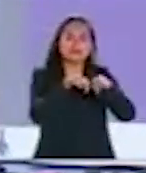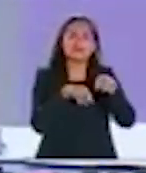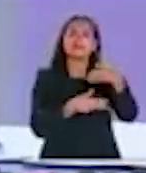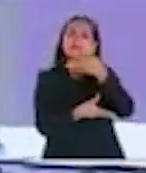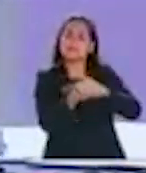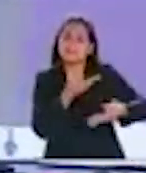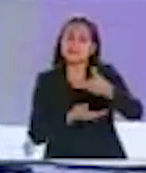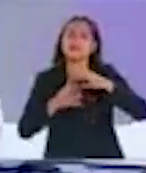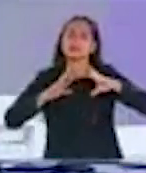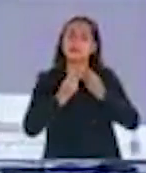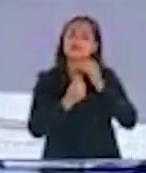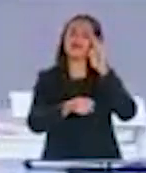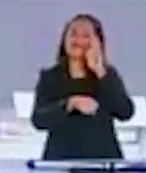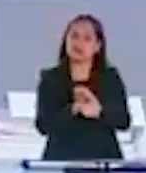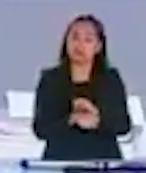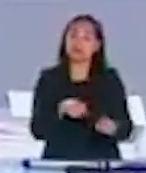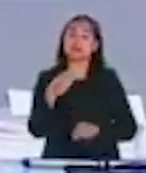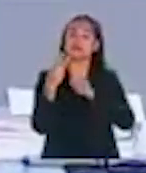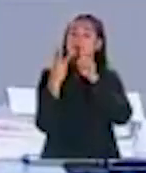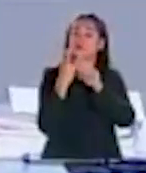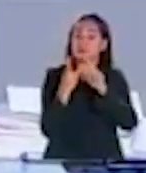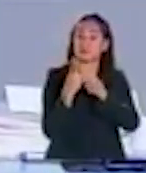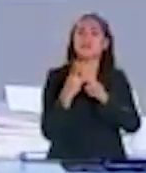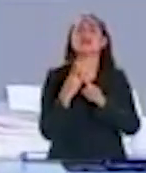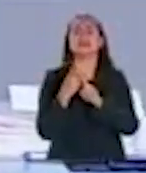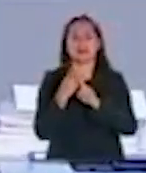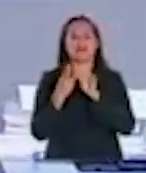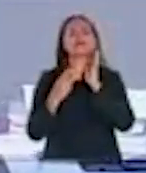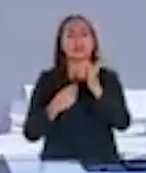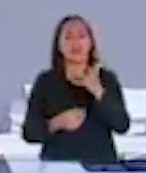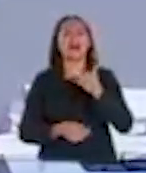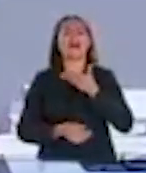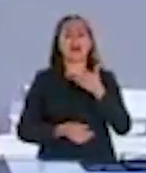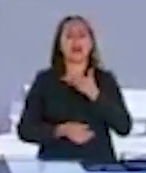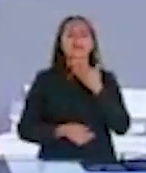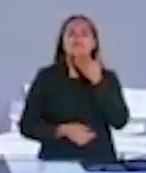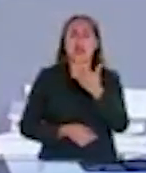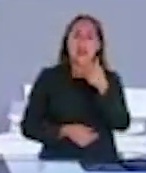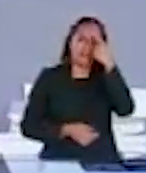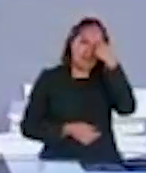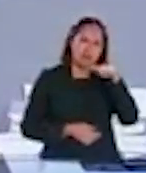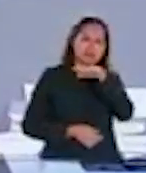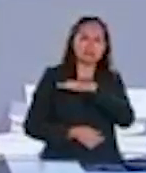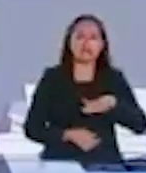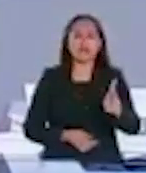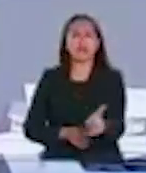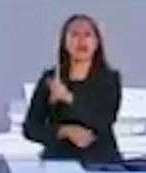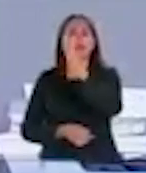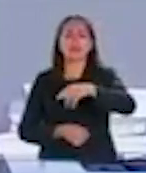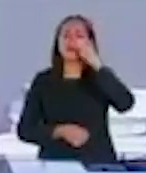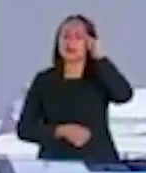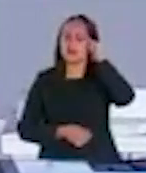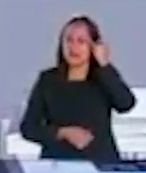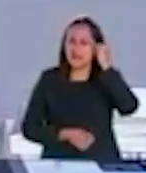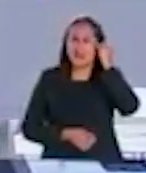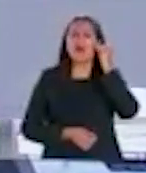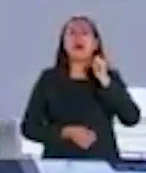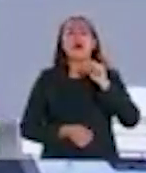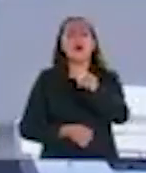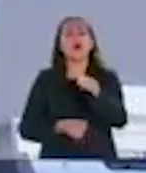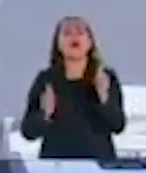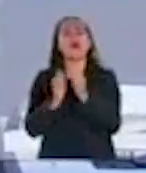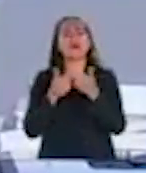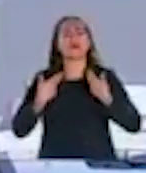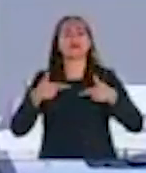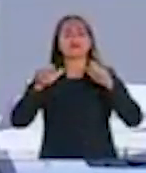tercero que así como ya hay una acción afirmativa para que los pueblos indígenas estén representados en el congreso garanticemos por